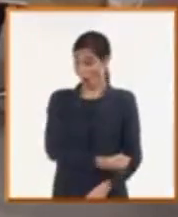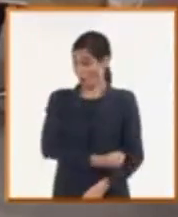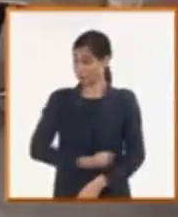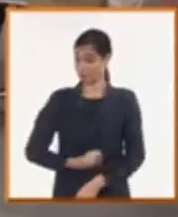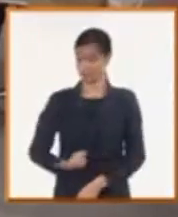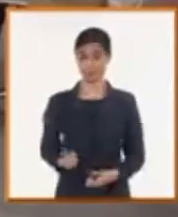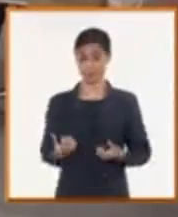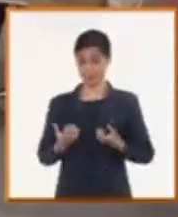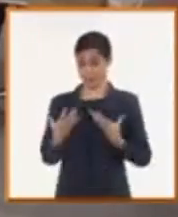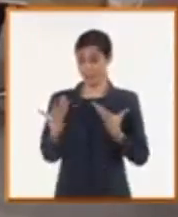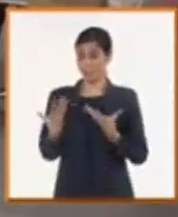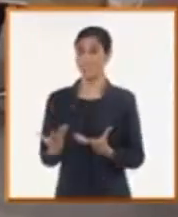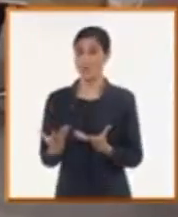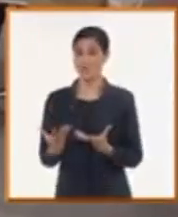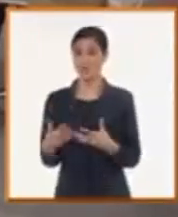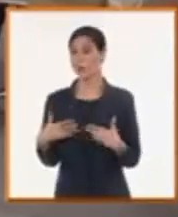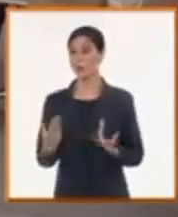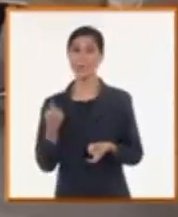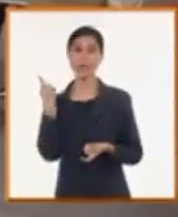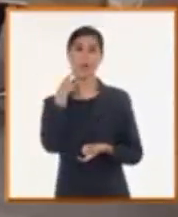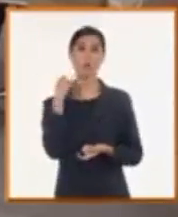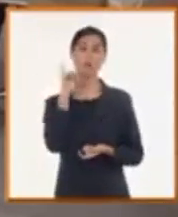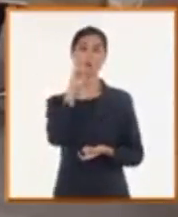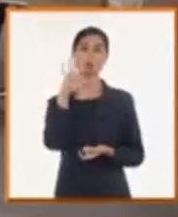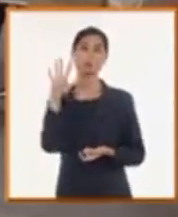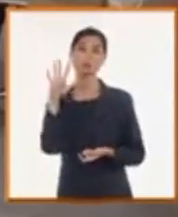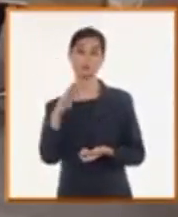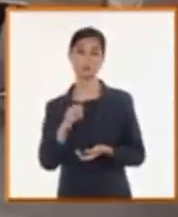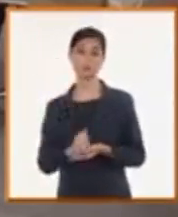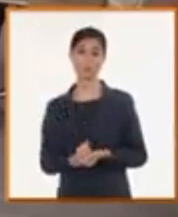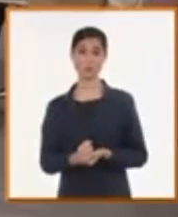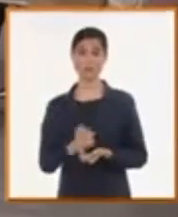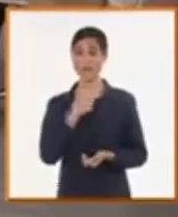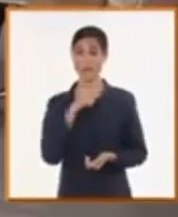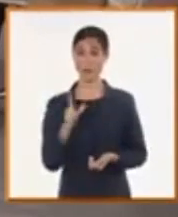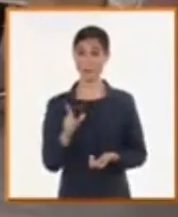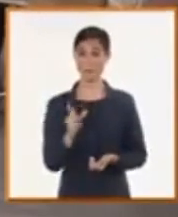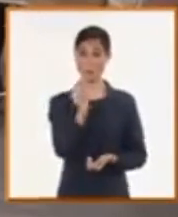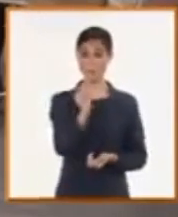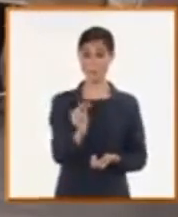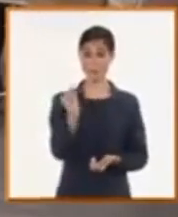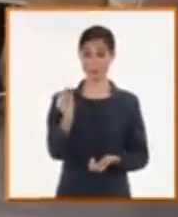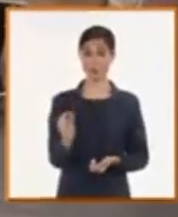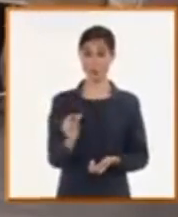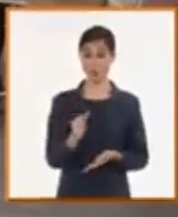porque tomar la decisión de ir a asistir a Angola, la gente piensa que eso,